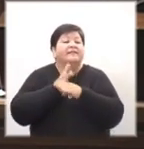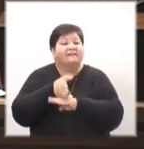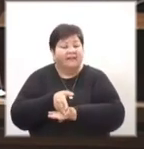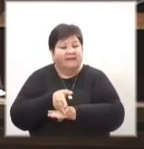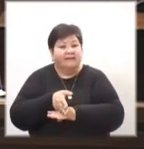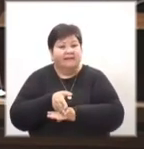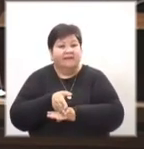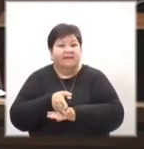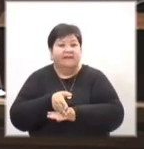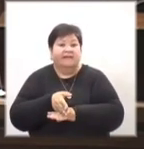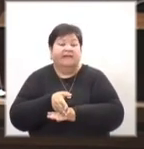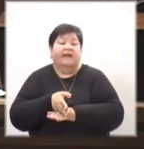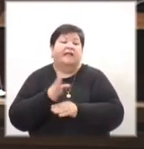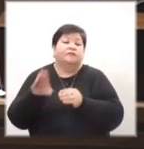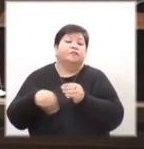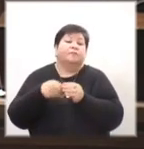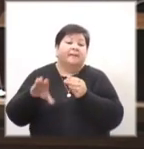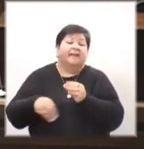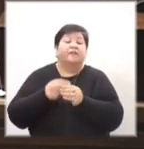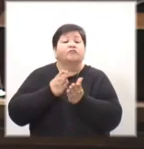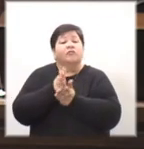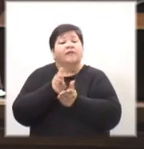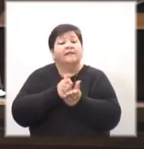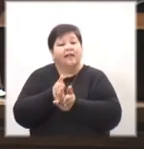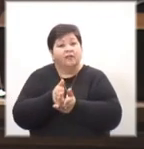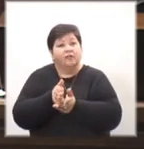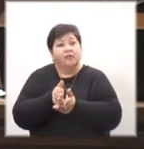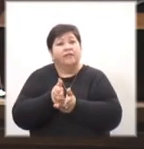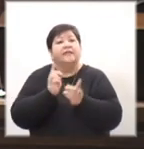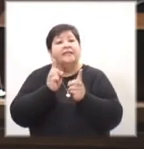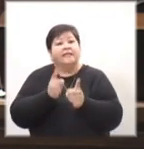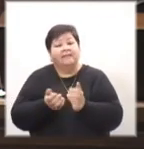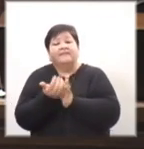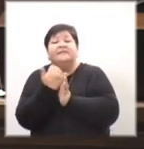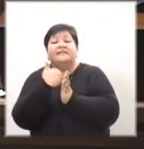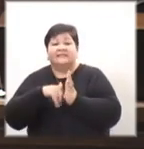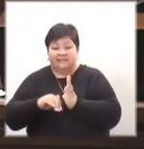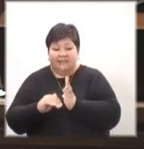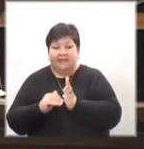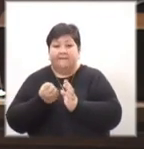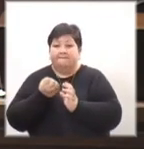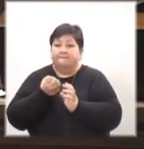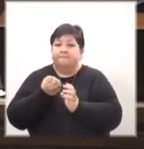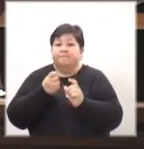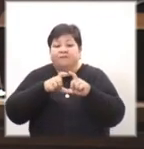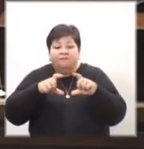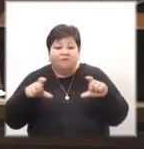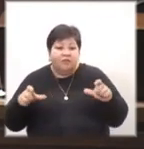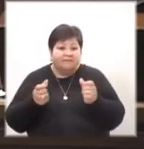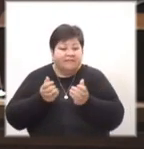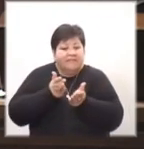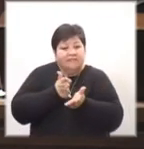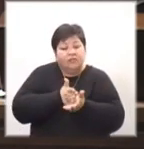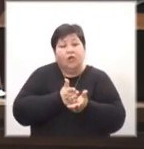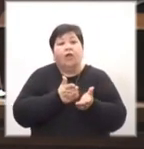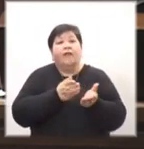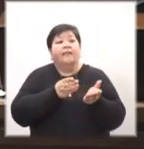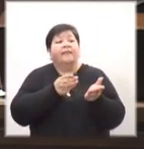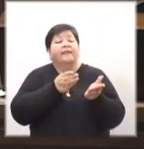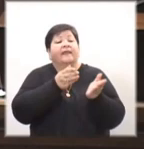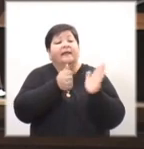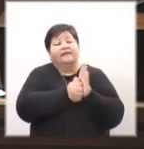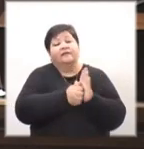monto al suplemento solidario y quitárseles la bonificación del artículo 28 de la